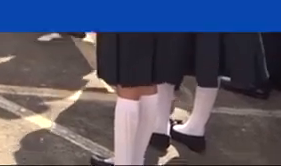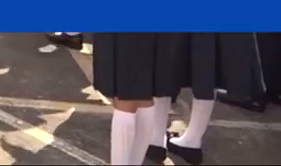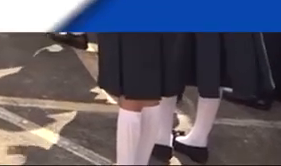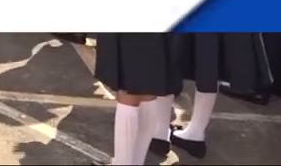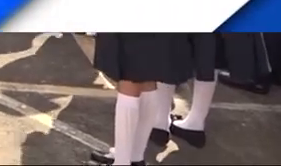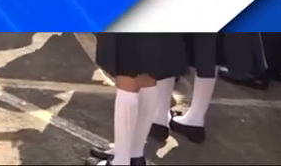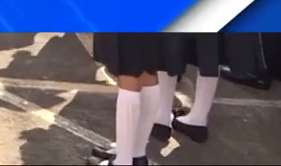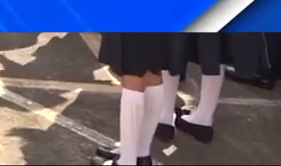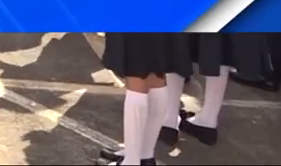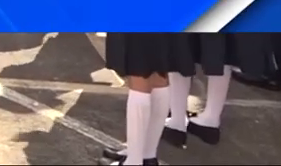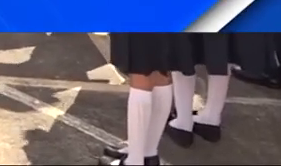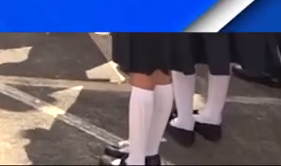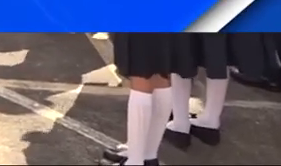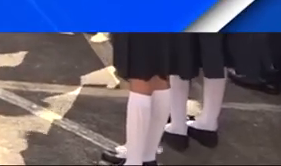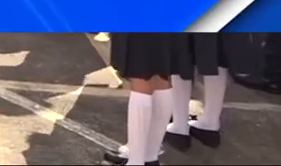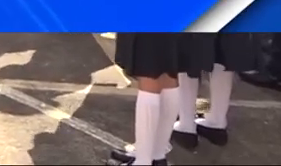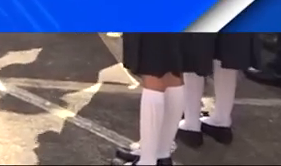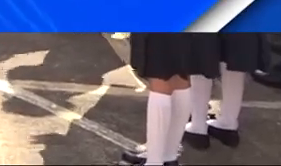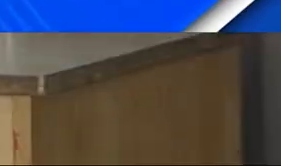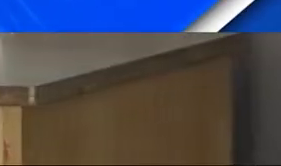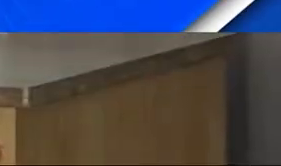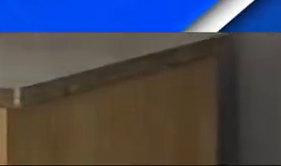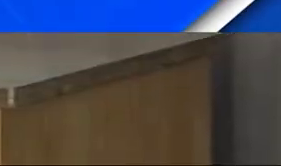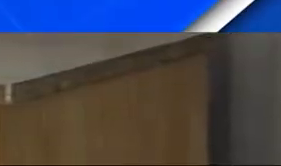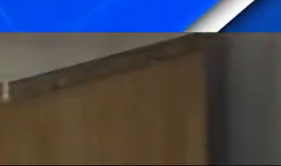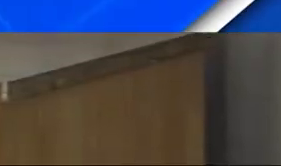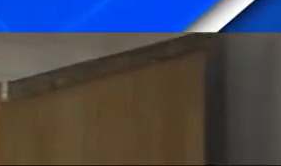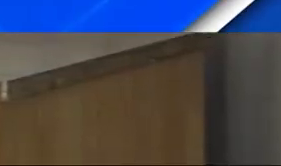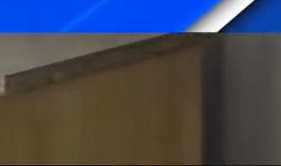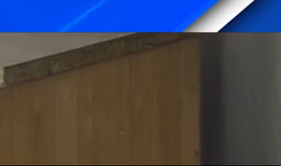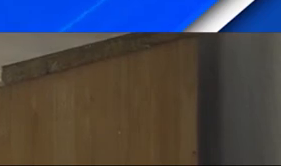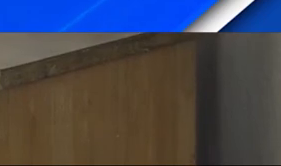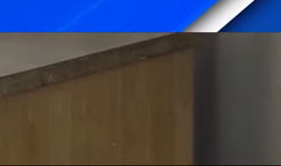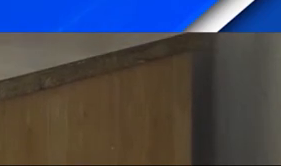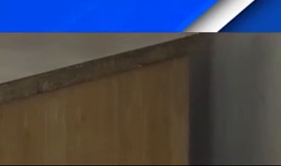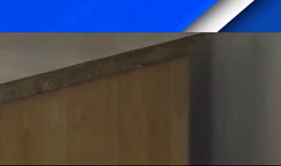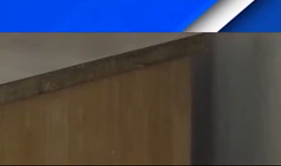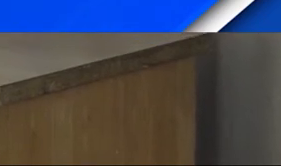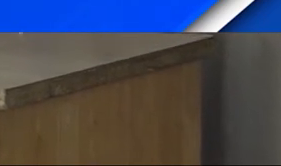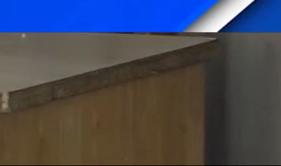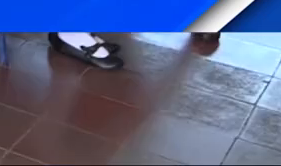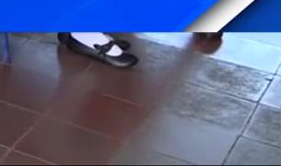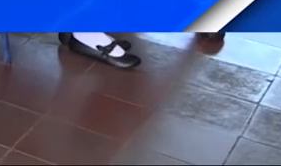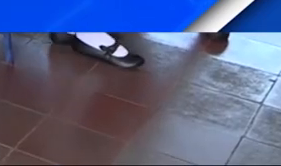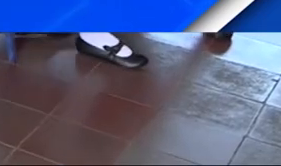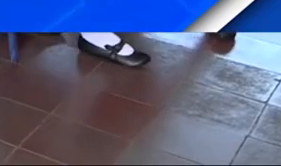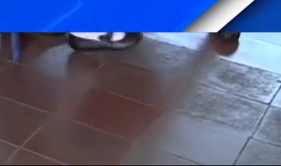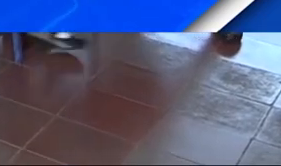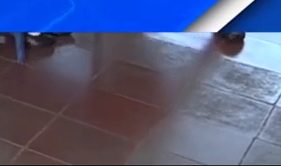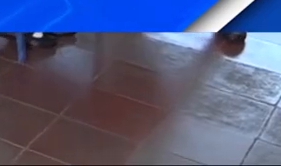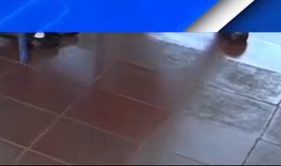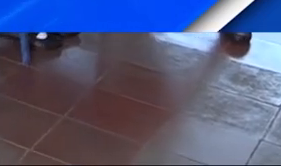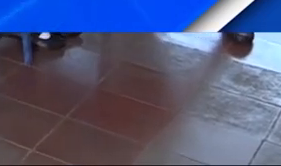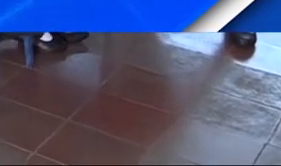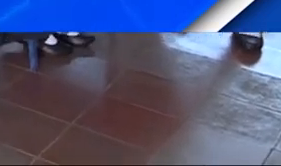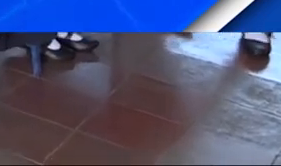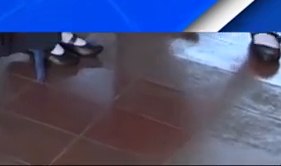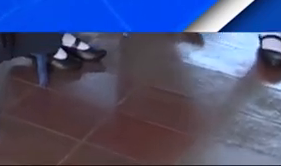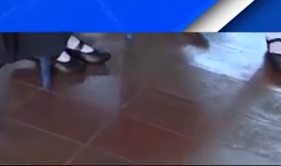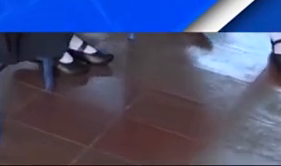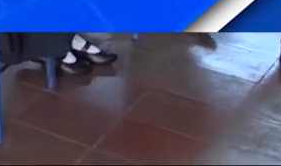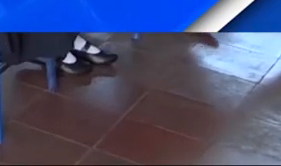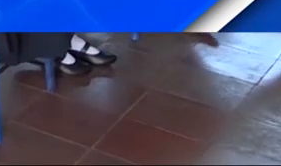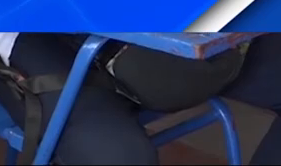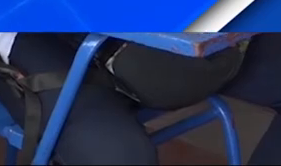El sistema educativo del país ha alcanzado grandes logros en todas sus modalidades, entre ellos la formación docente en